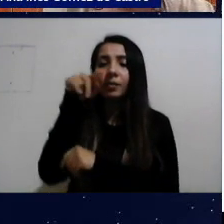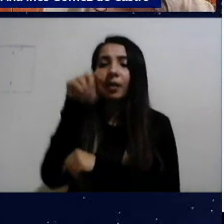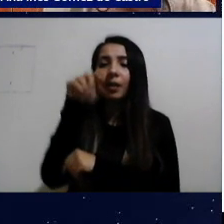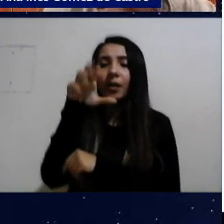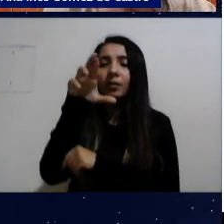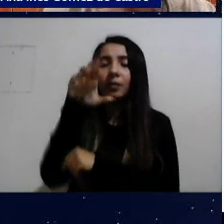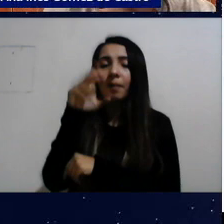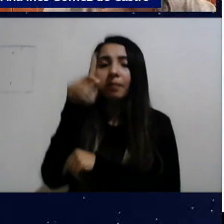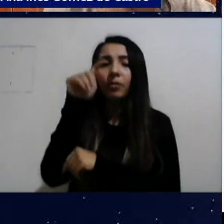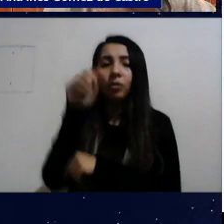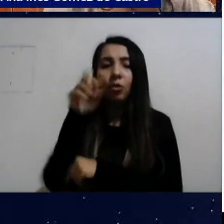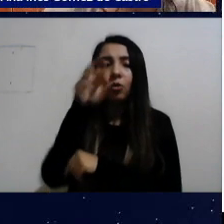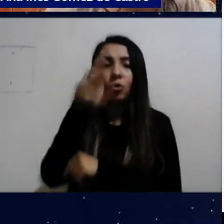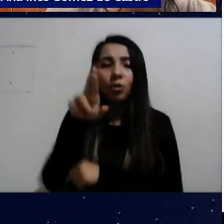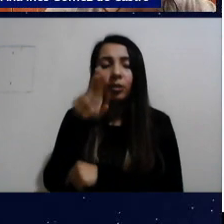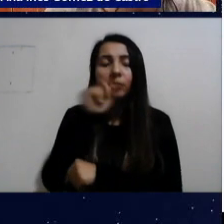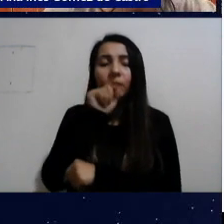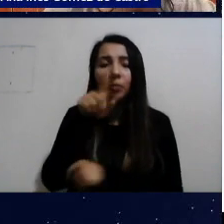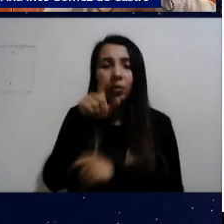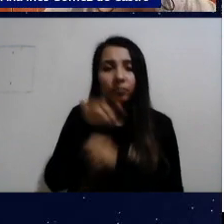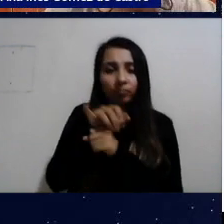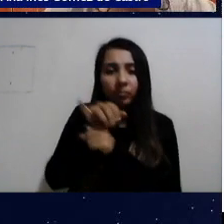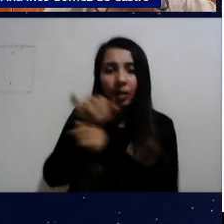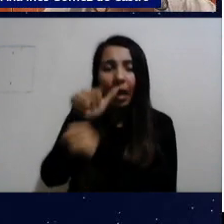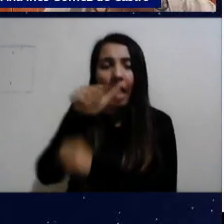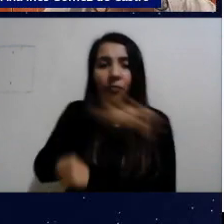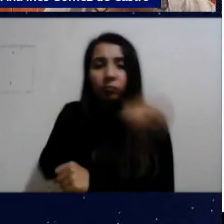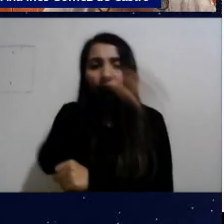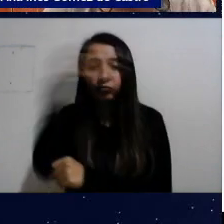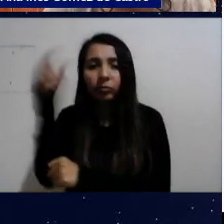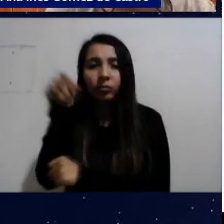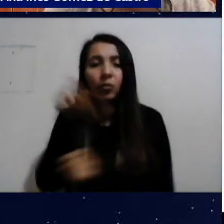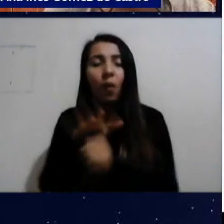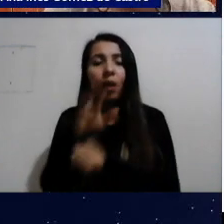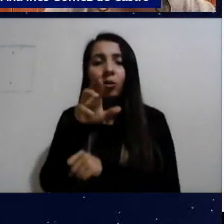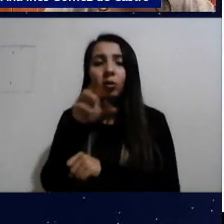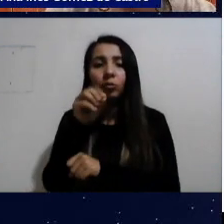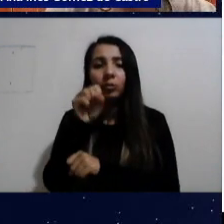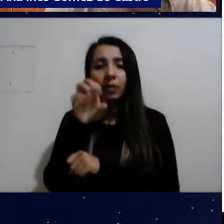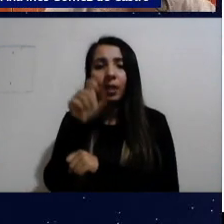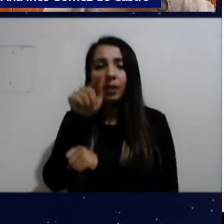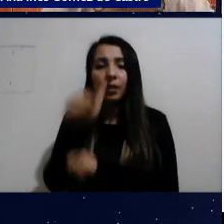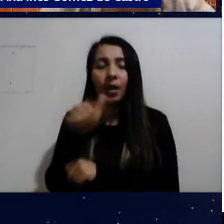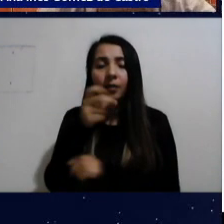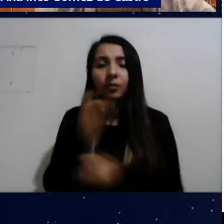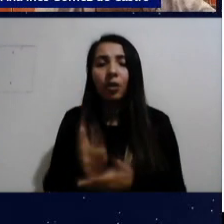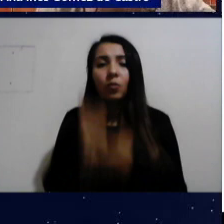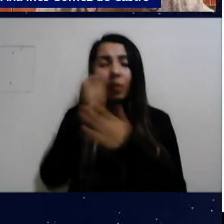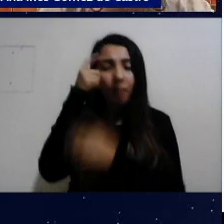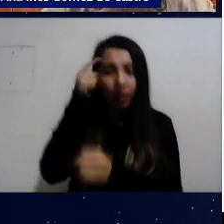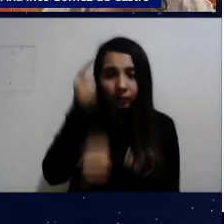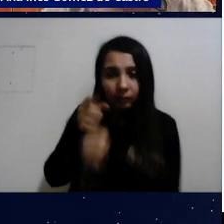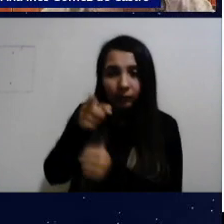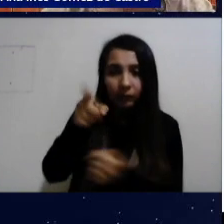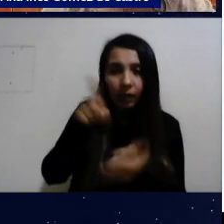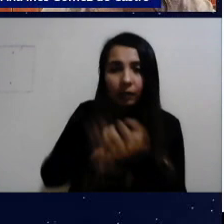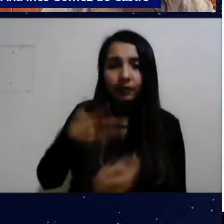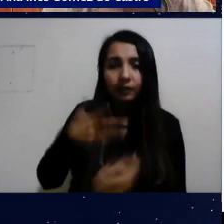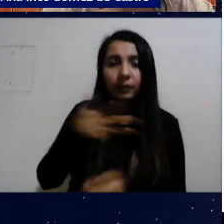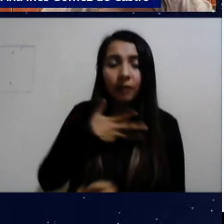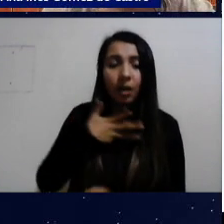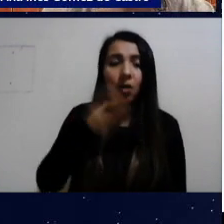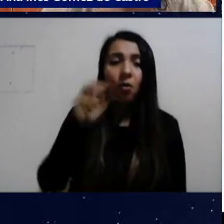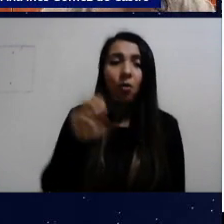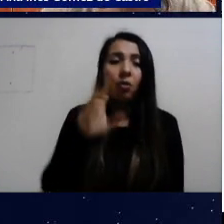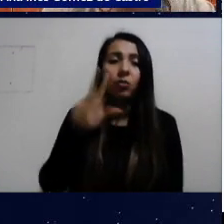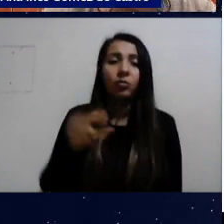Rosetta, también para intentar detectar localmente aminoácidos en un cometa, en el próximo cometa que pase